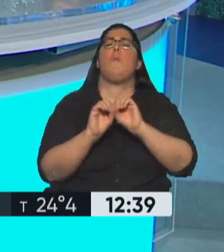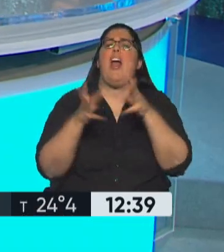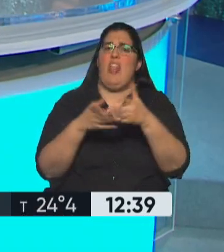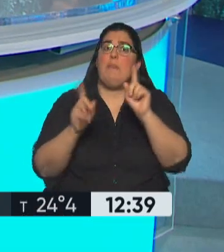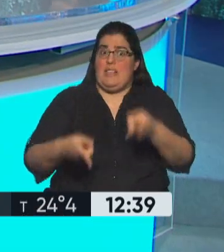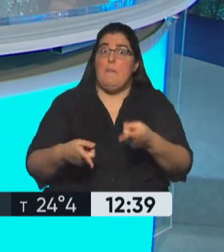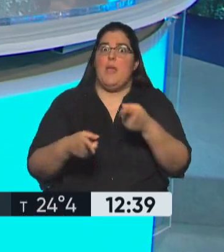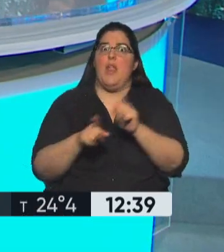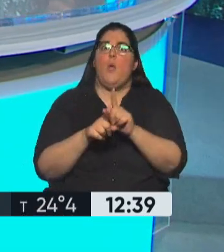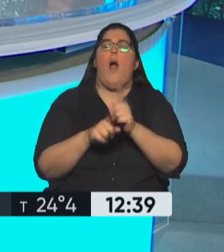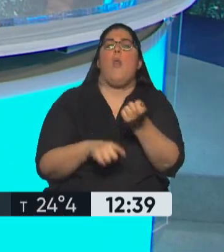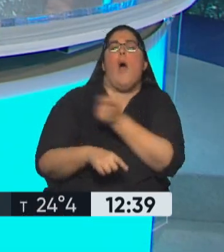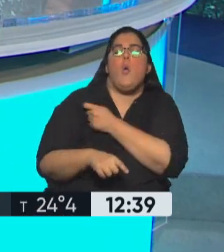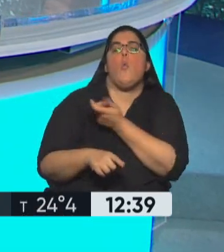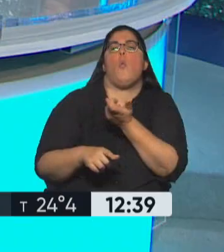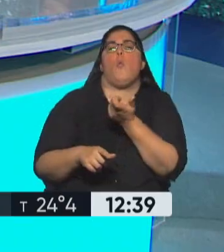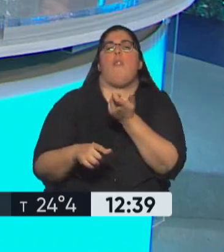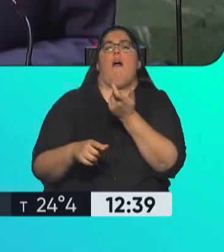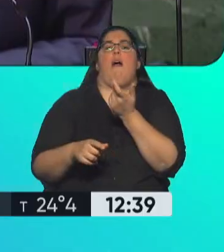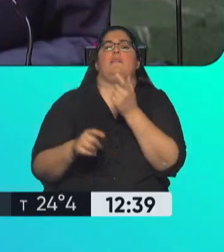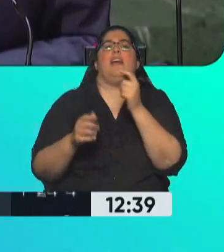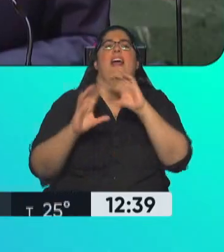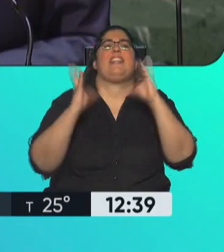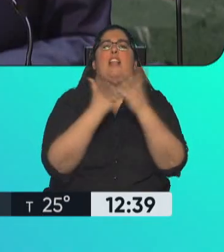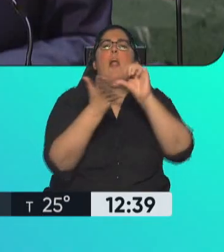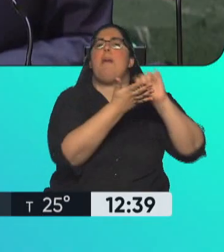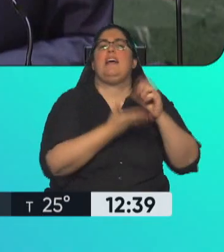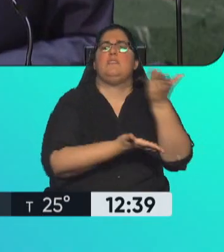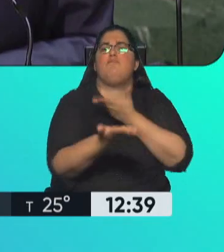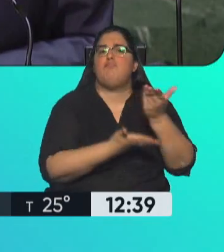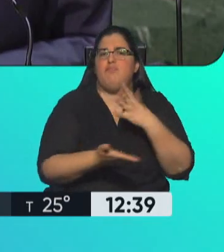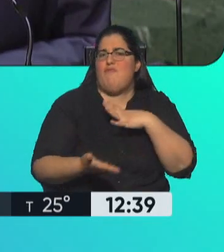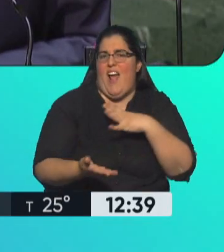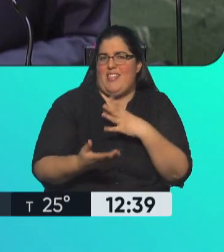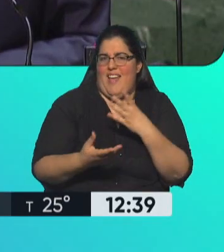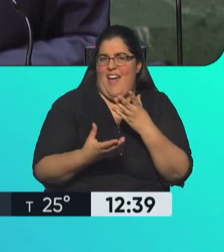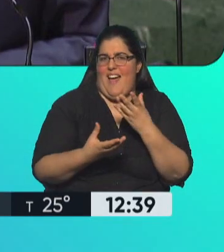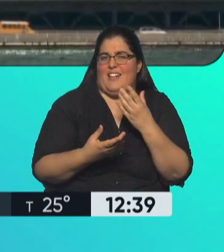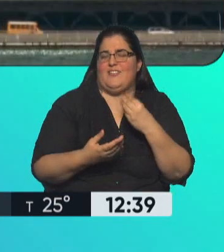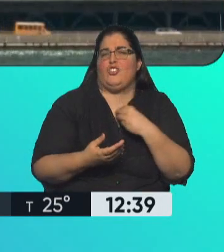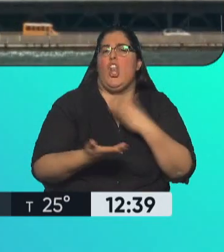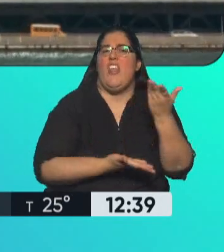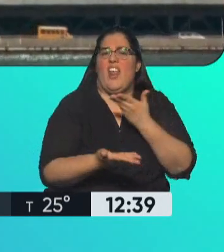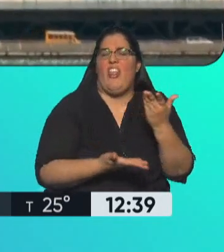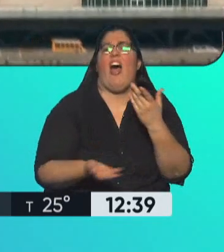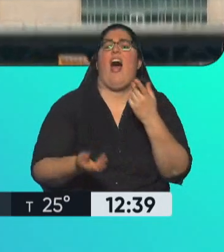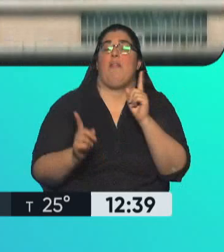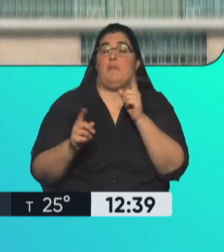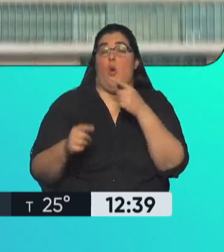también atravesó las vacunas, la falta de solidaridad internacional en la distribución de la pandemia, fue uno de las vacunas contra el coronavirus, fue